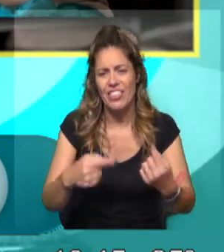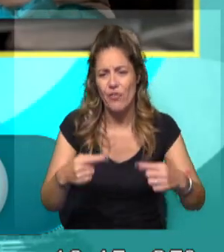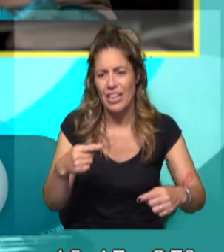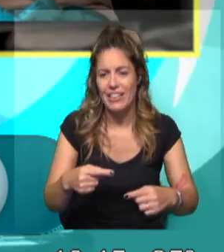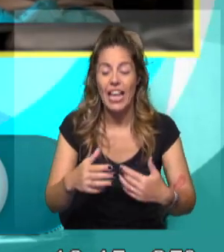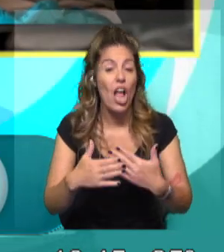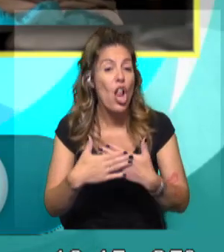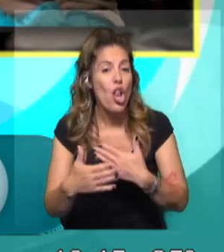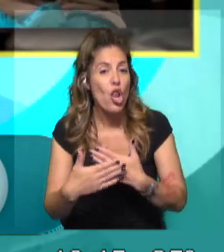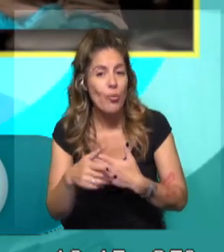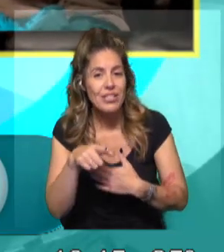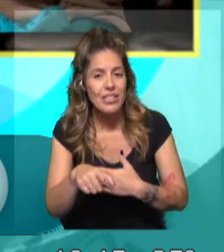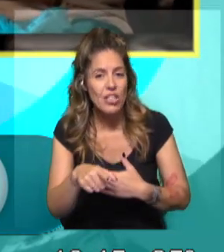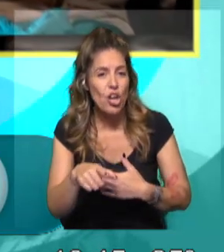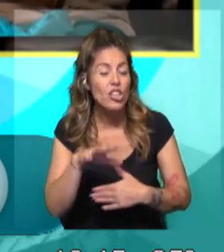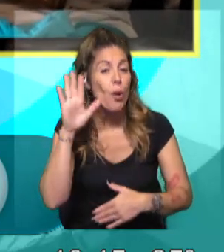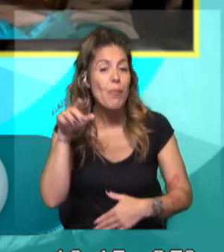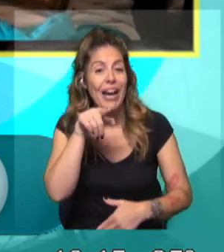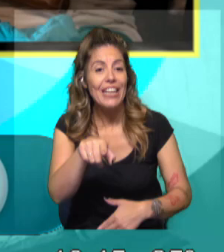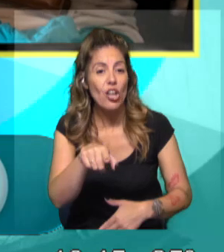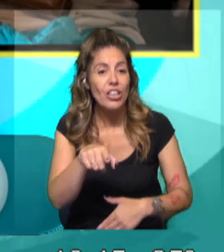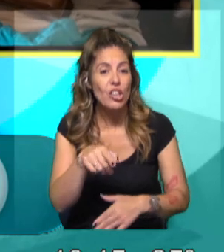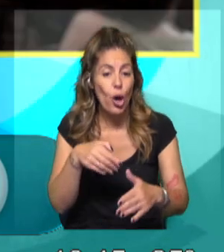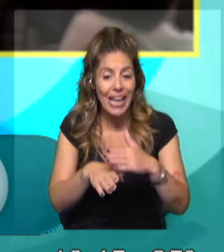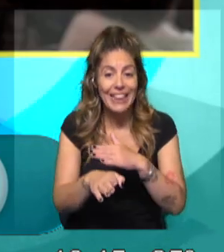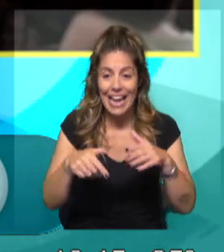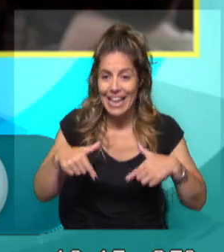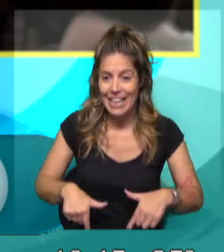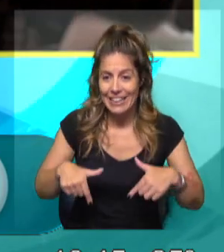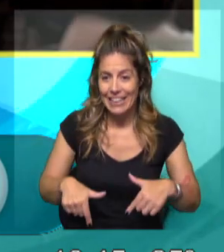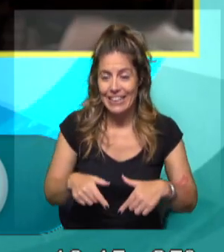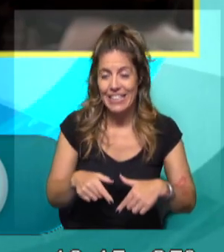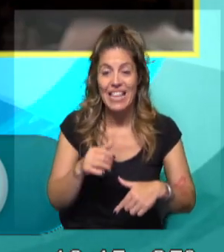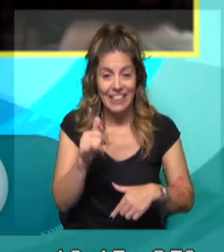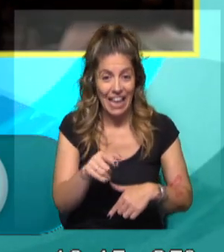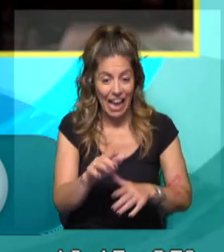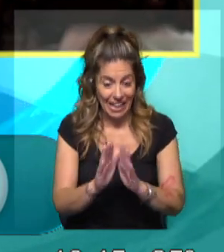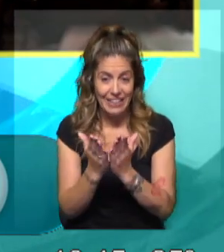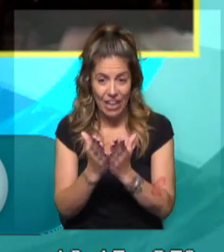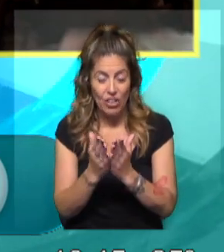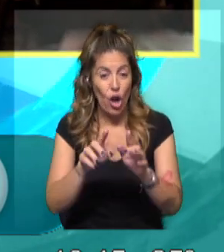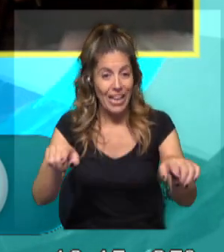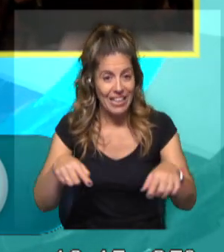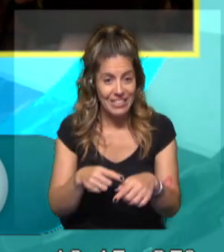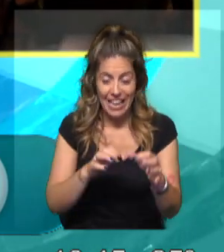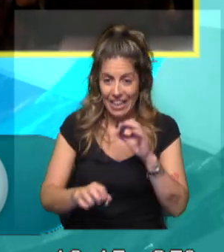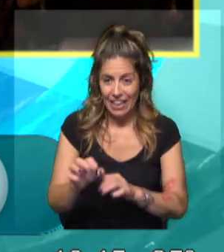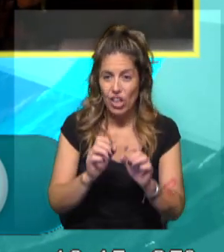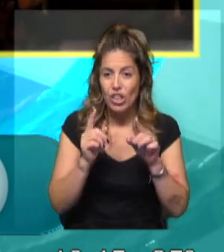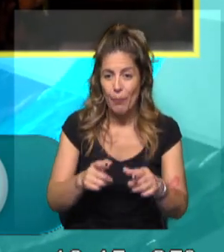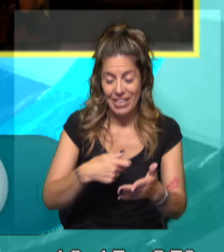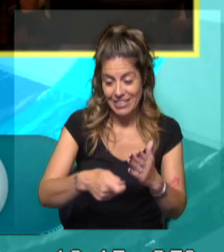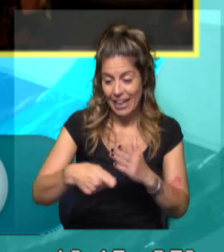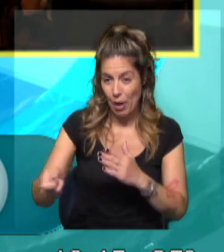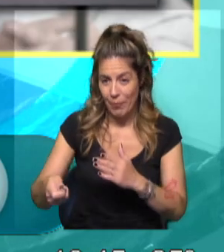vecinos... Esto supongo que en el hall de la Intendencia debe estar. En el hall de la Intendencia, si ahí... en las salas de cada teatro se reparten y la gente es lindo verlos,